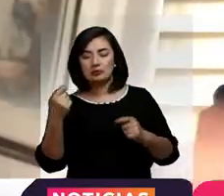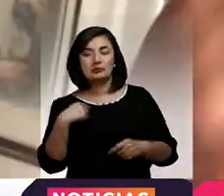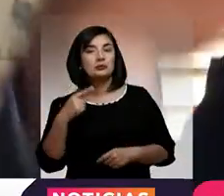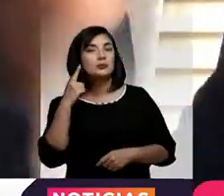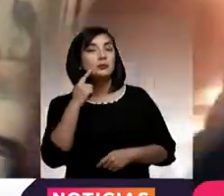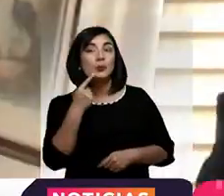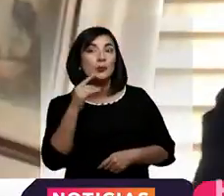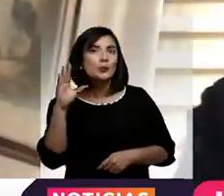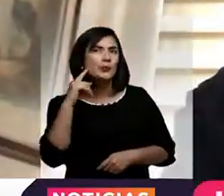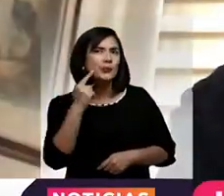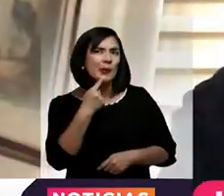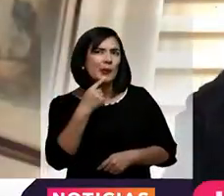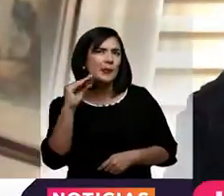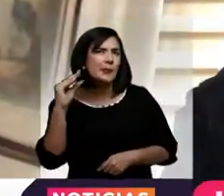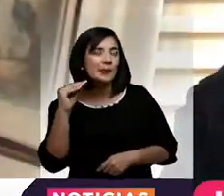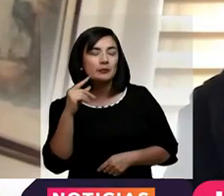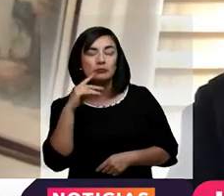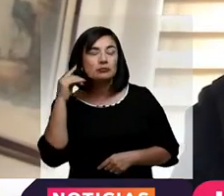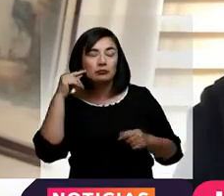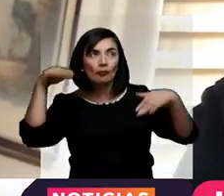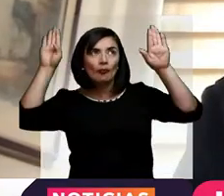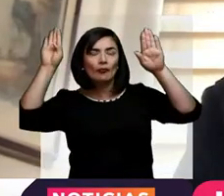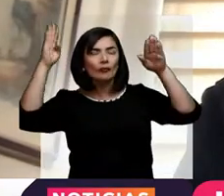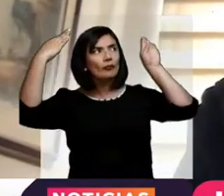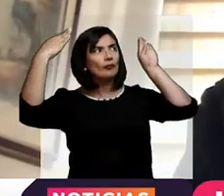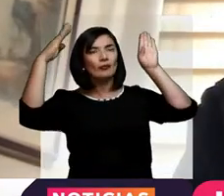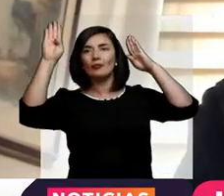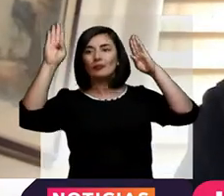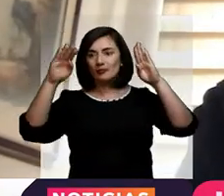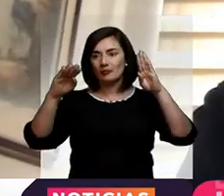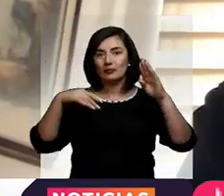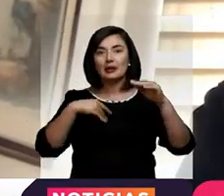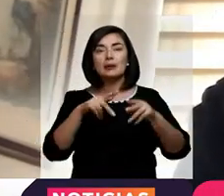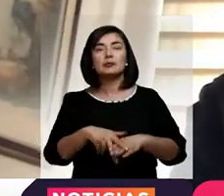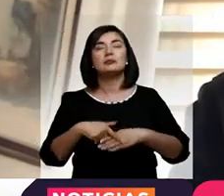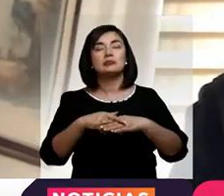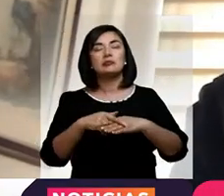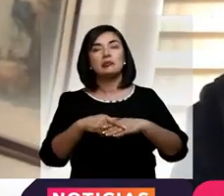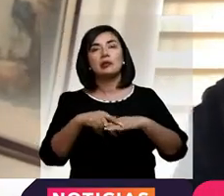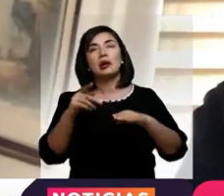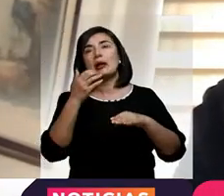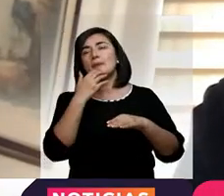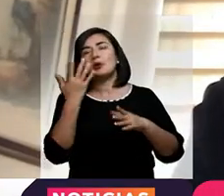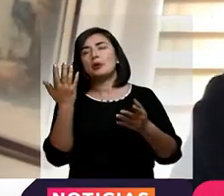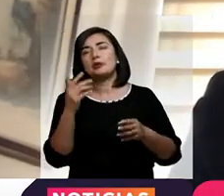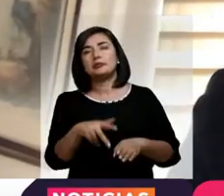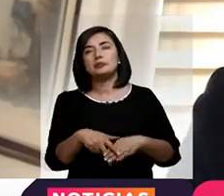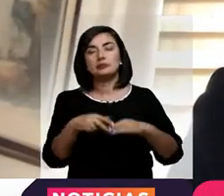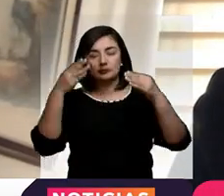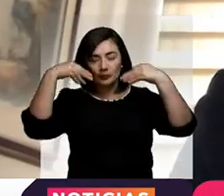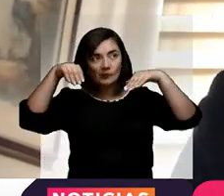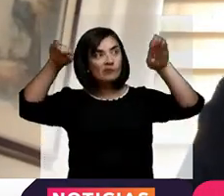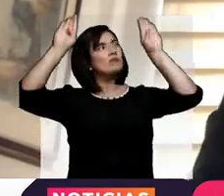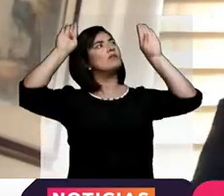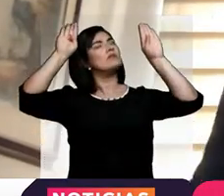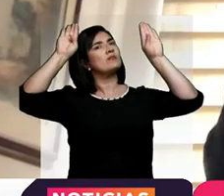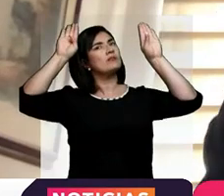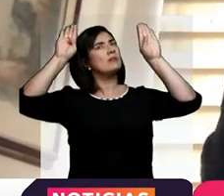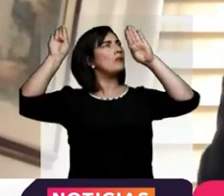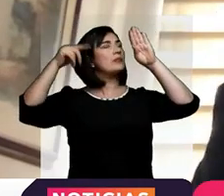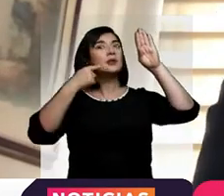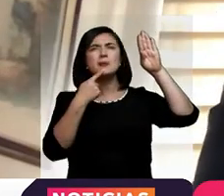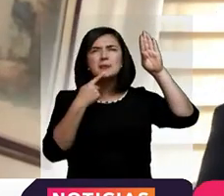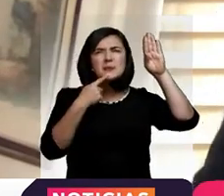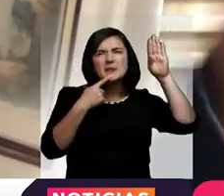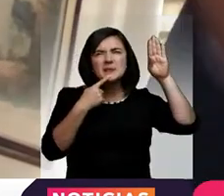Llamar la atención, esto hace que paren las orejas y obviamente un caballo con las orejas paradas, con de pronto una